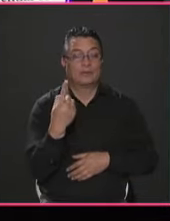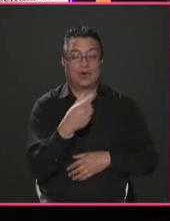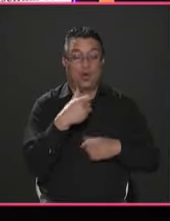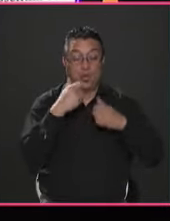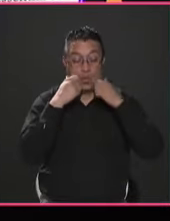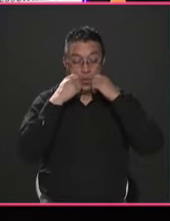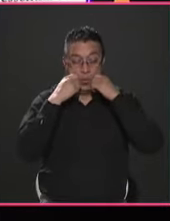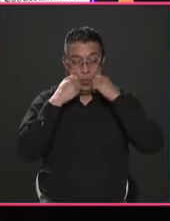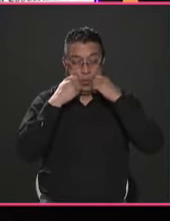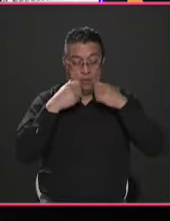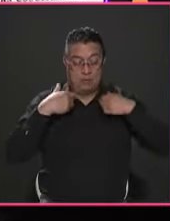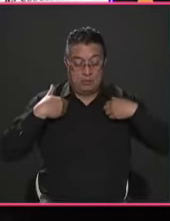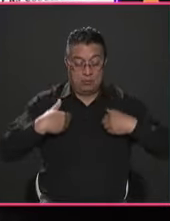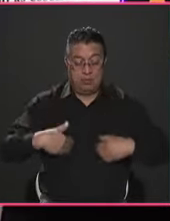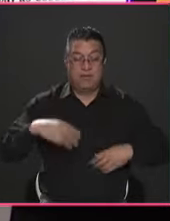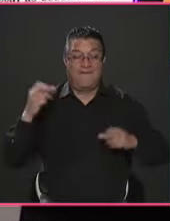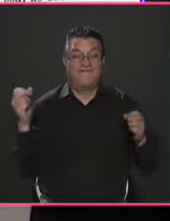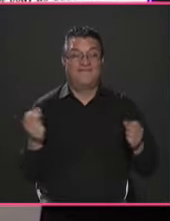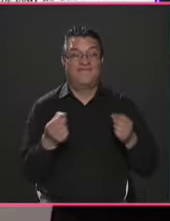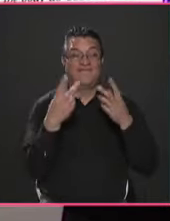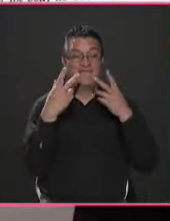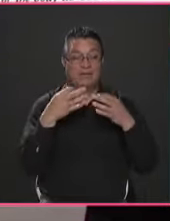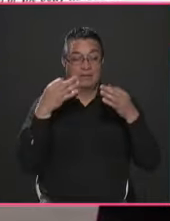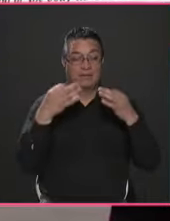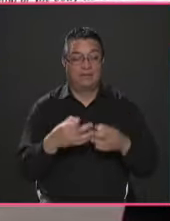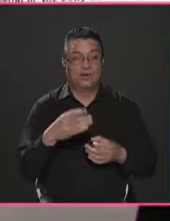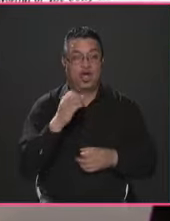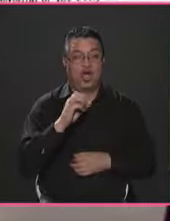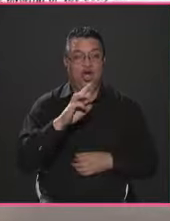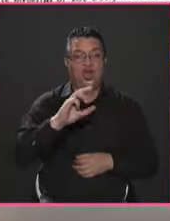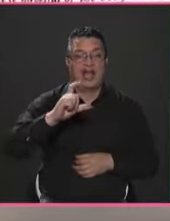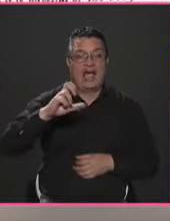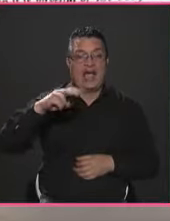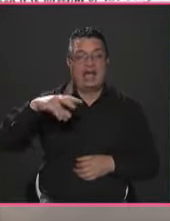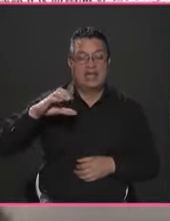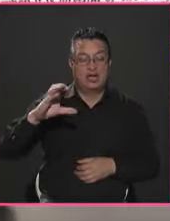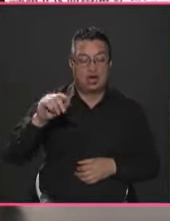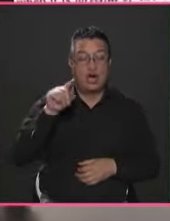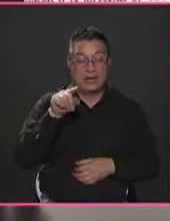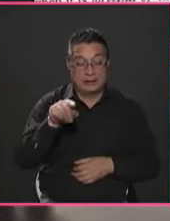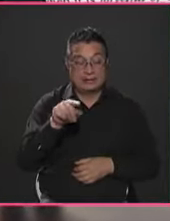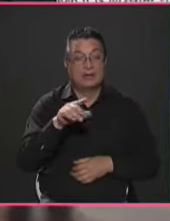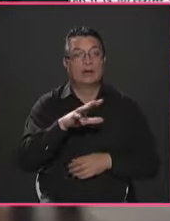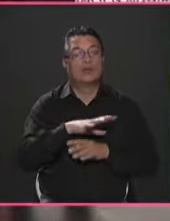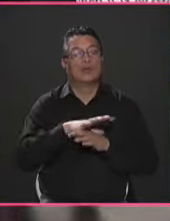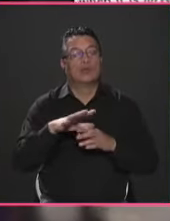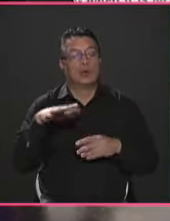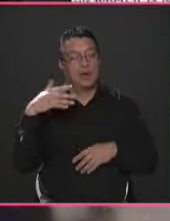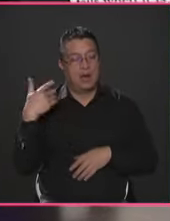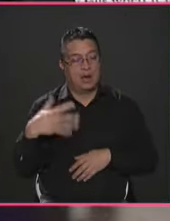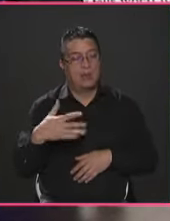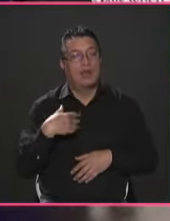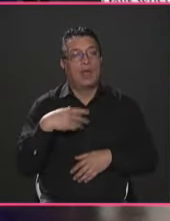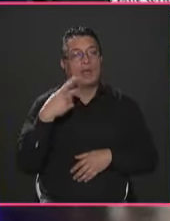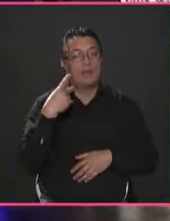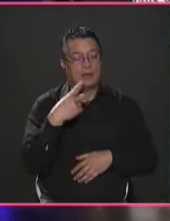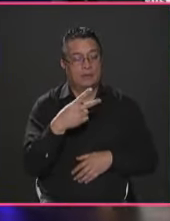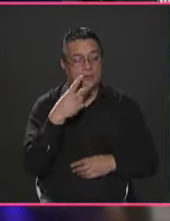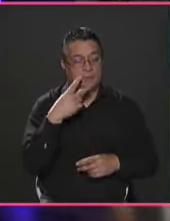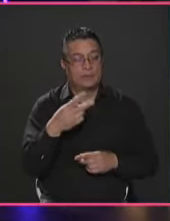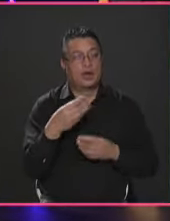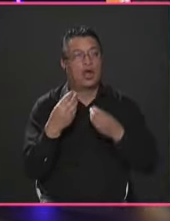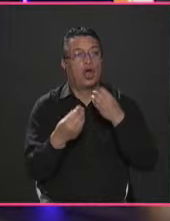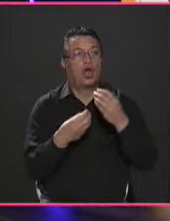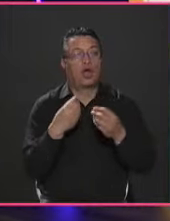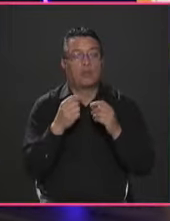cuerpos orgánicos vivientes y ese aspecto tiene implicancias importantes cuando pensamos en en